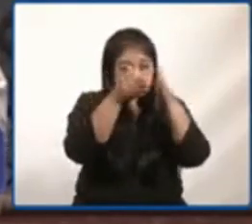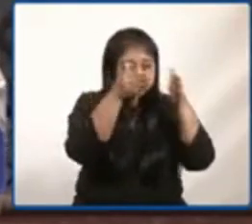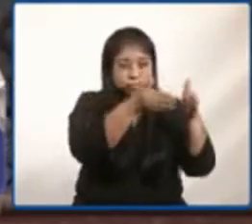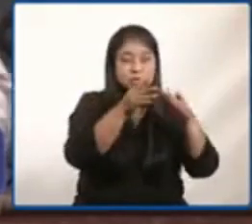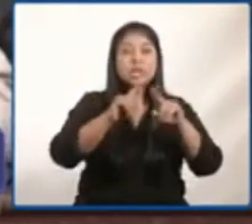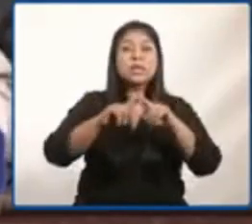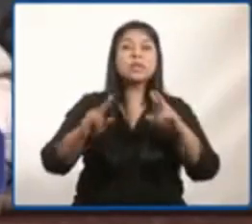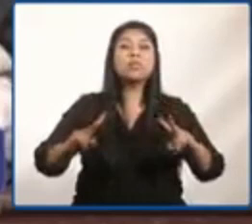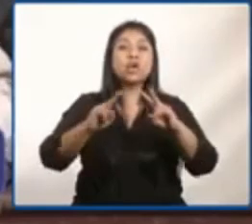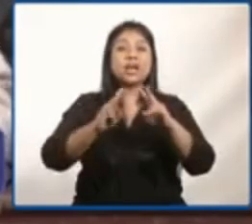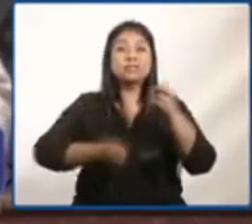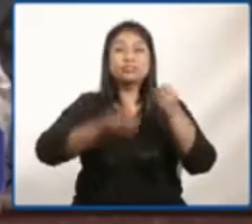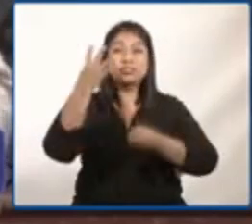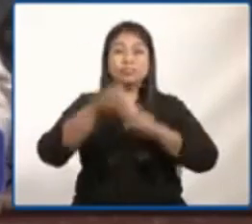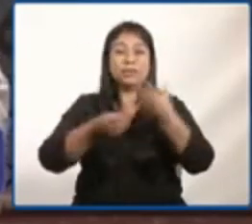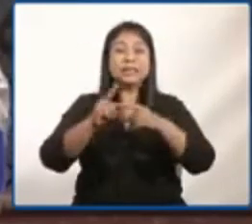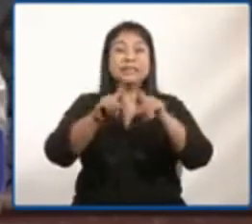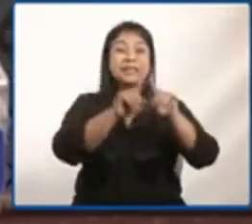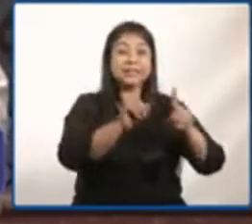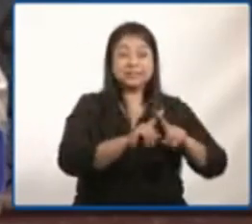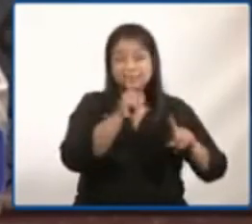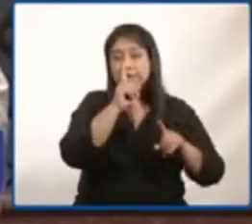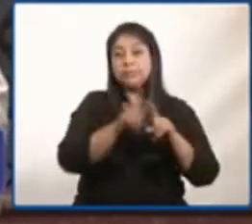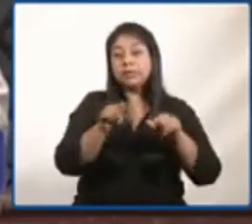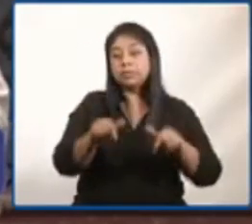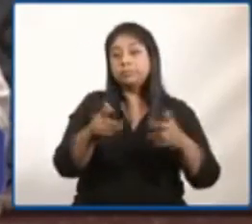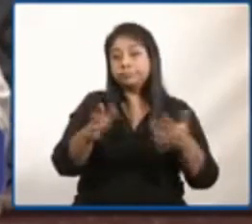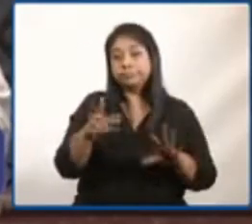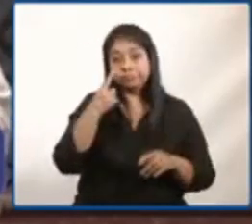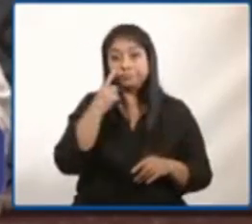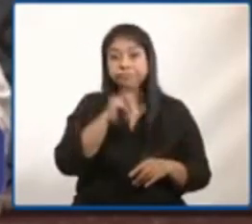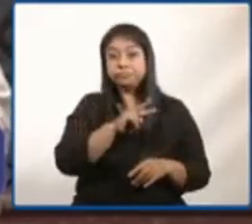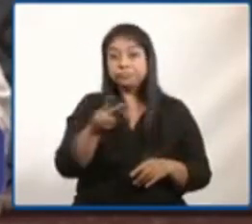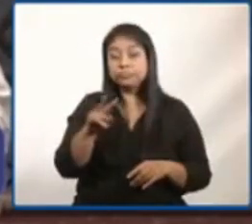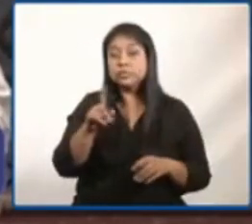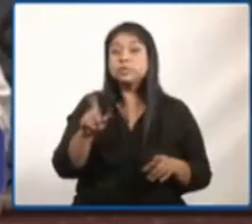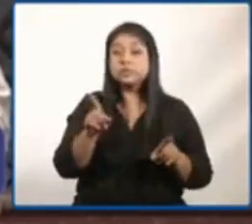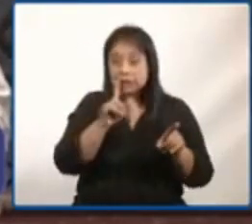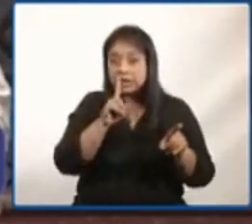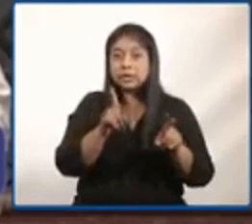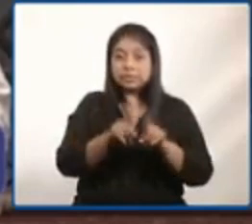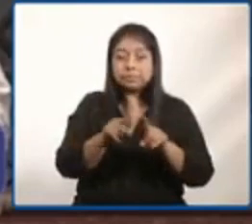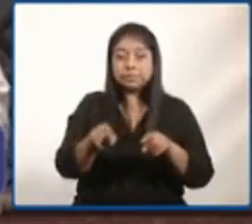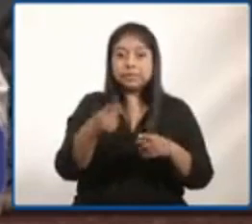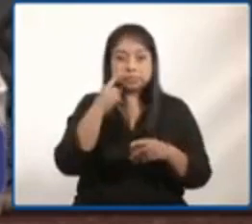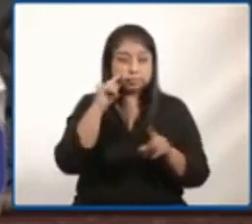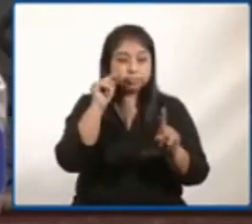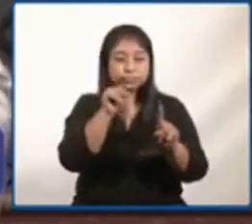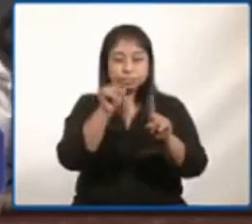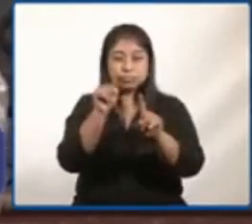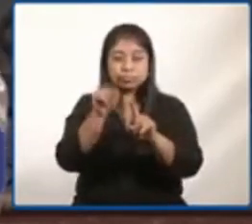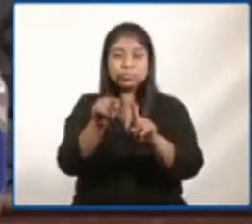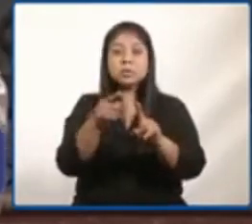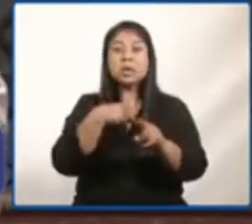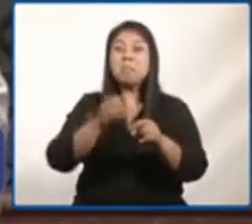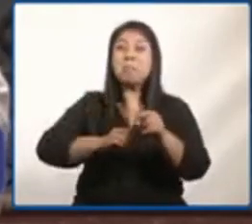toda esta información también que el INSIBUME nos genera en cuanto para la toma de decisiones y el seguimiento específico con material volcánico